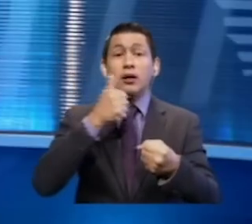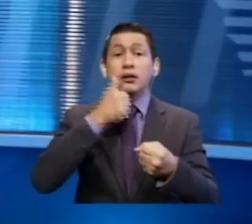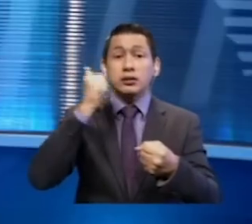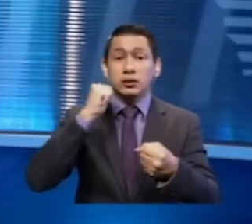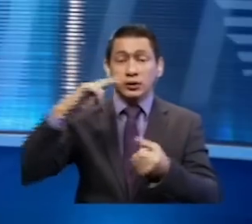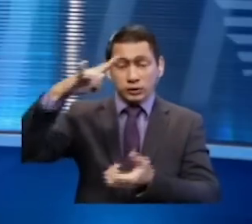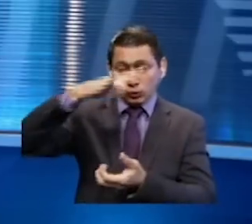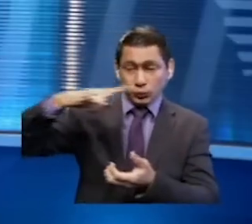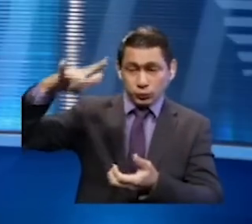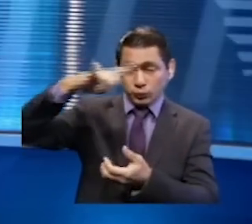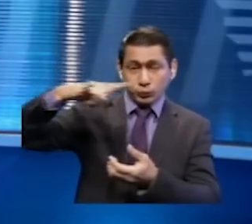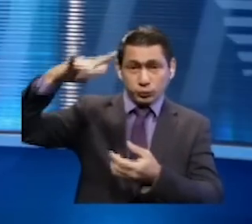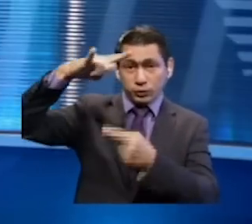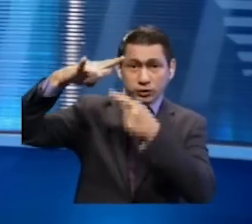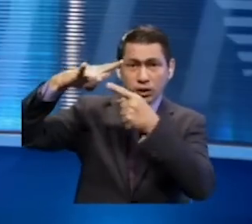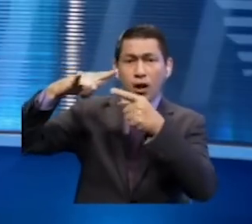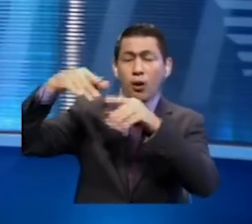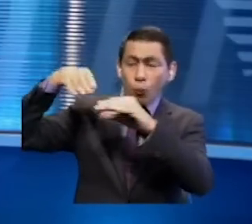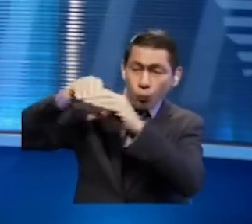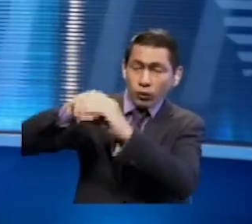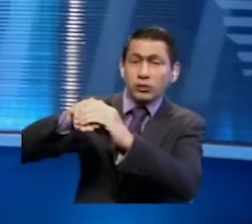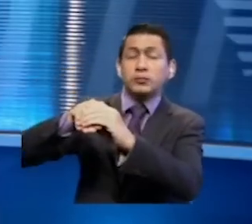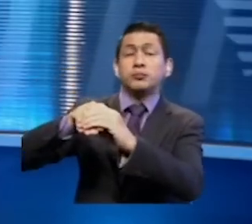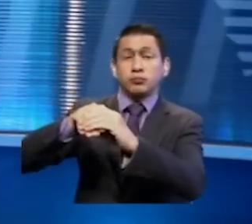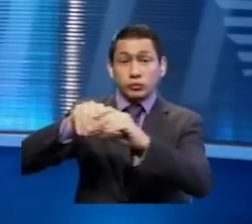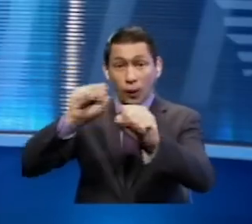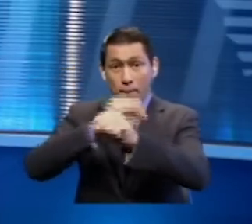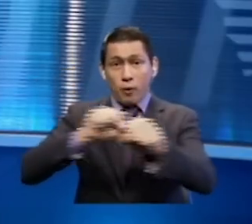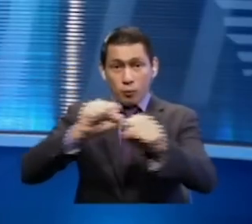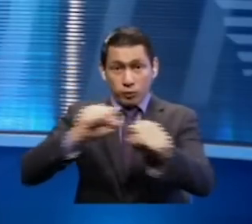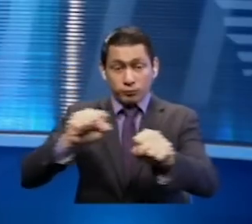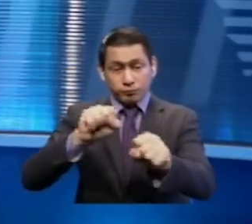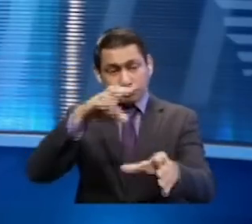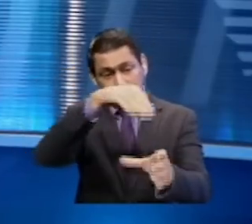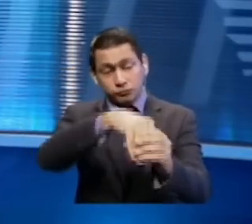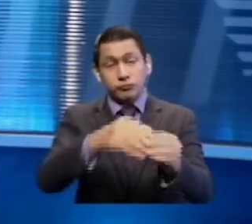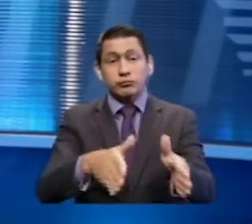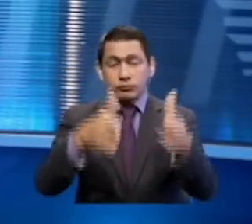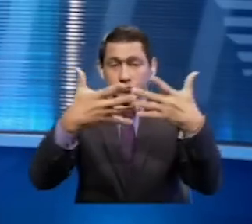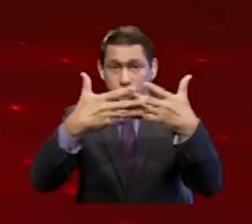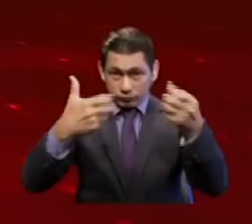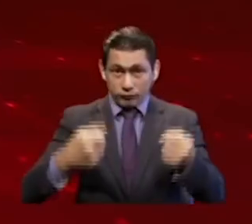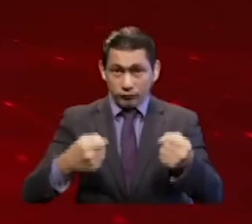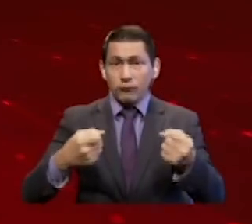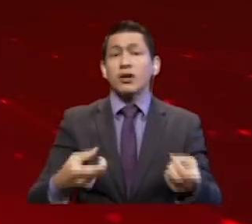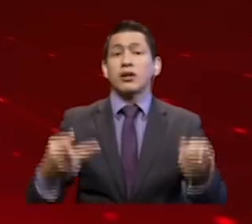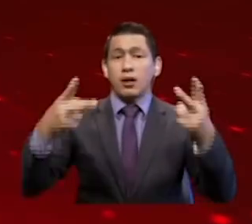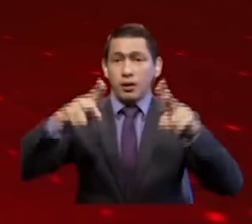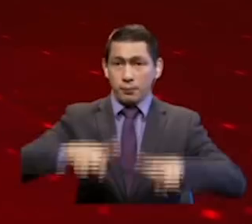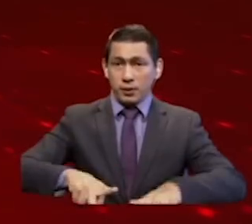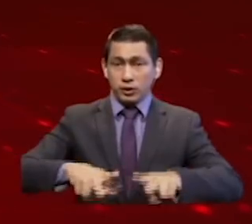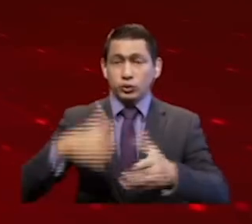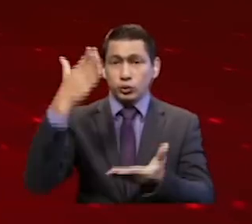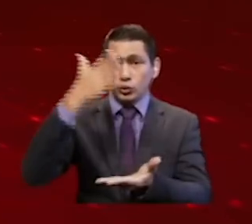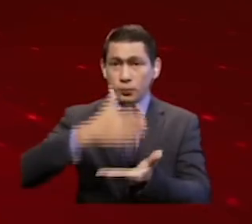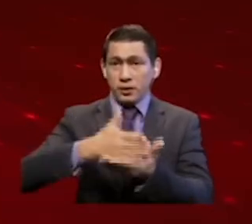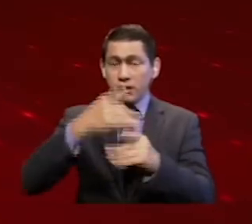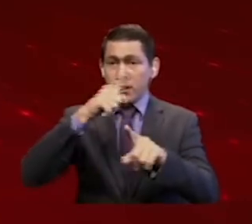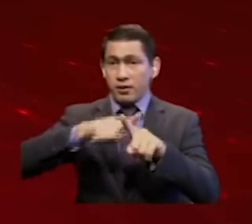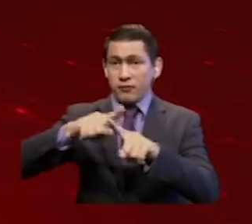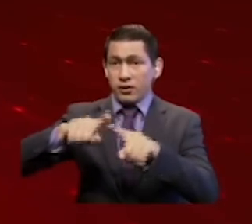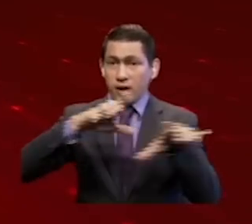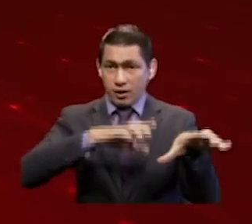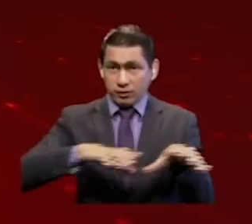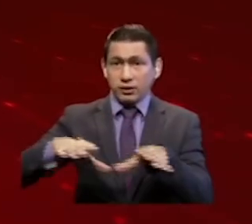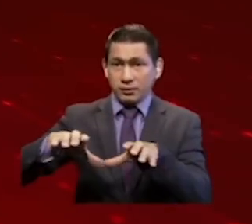La Roca. Esta medida se aplicó de manera preventiva. Además, se interrumpieron otras actividades para precautelar la integridad del